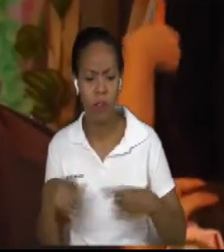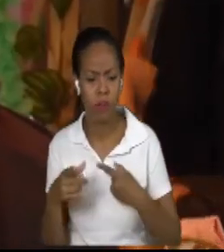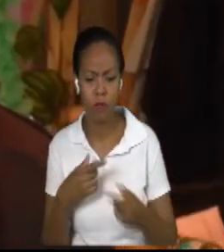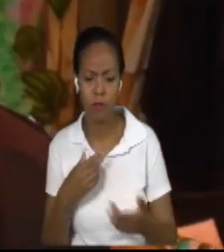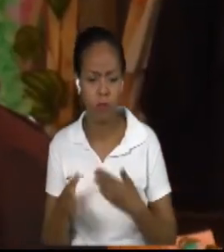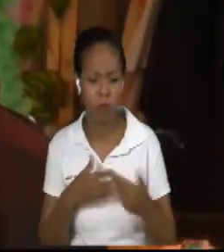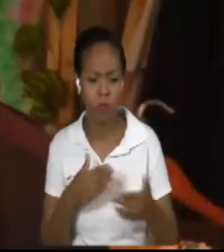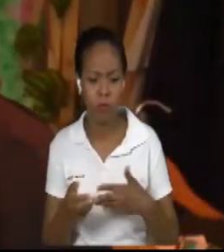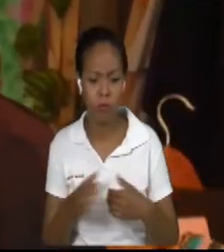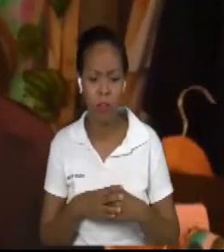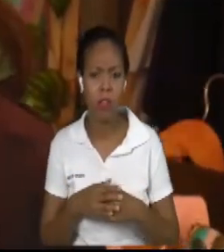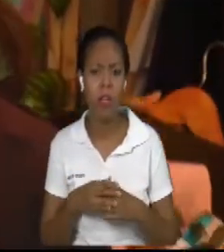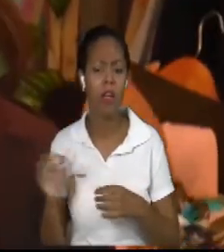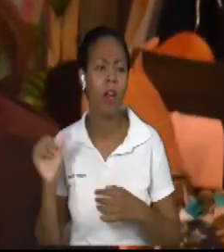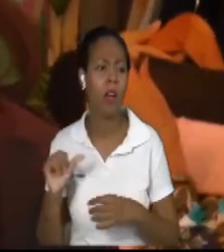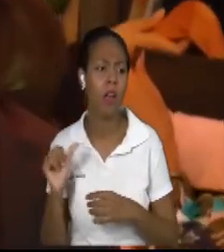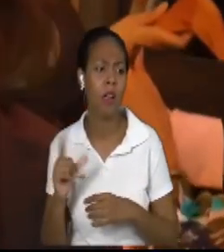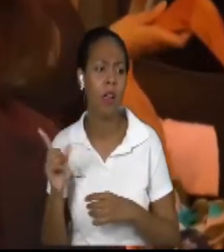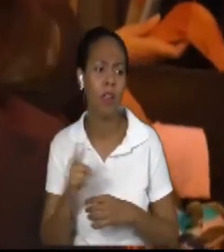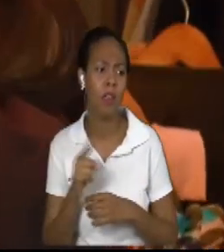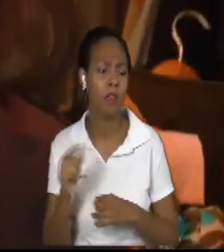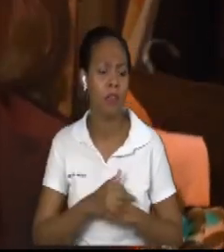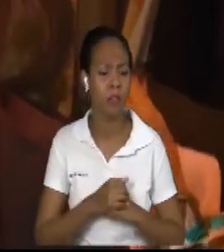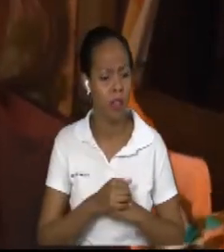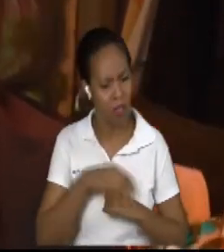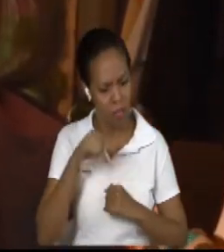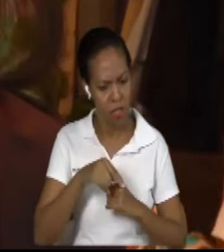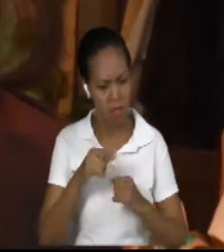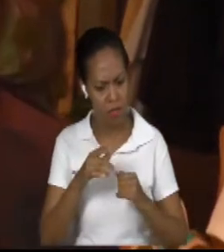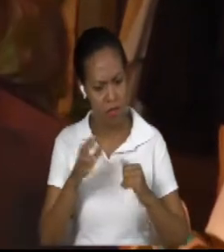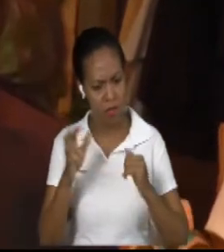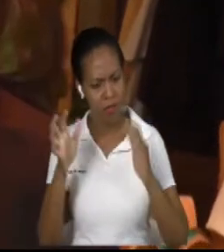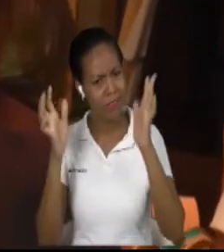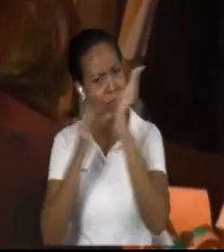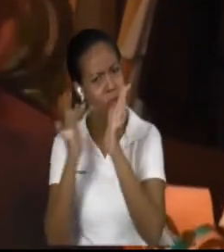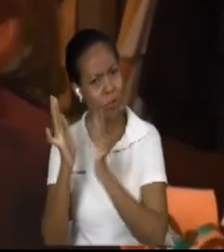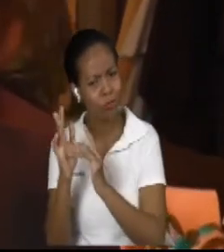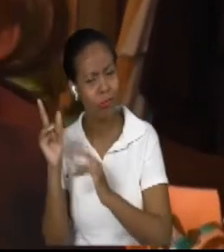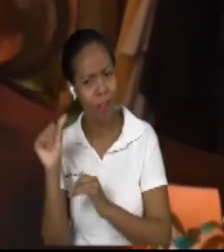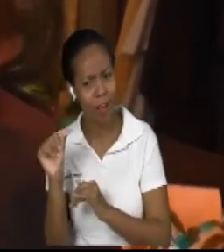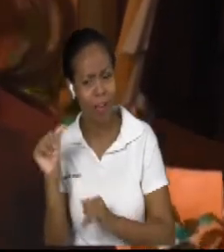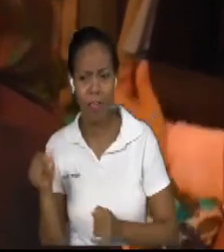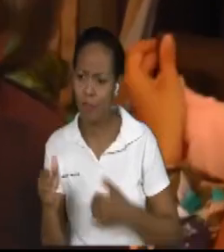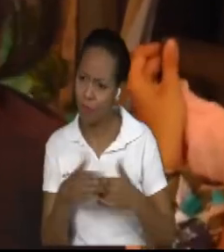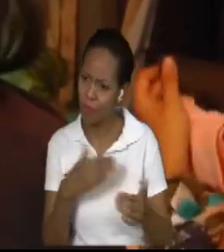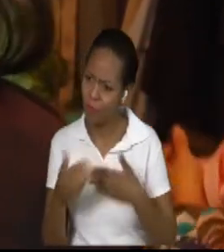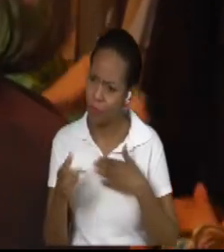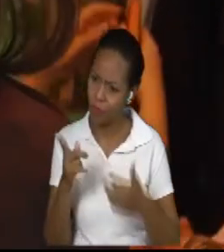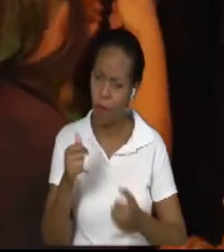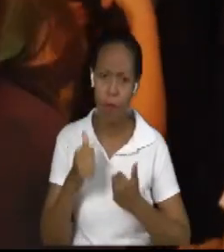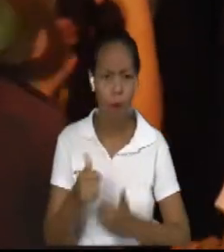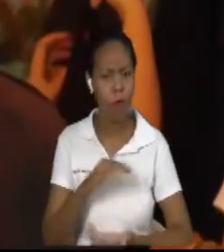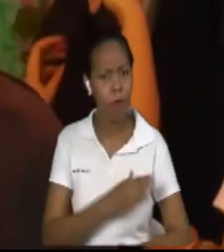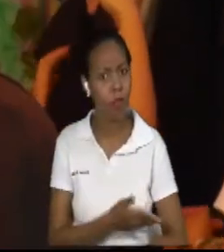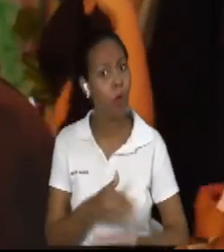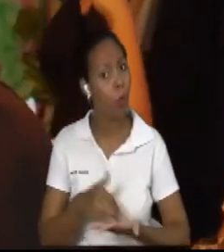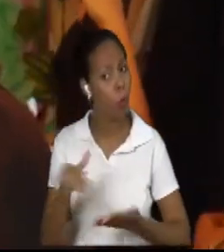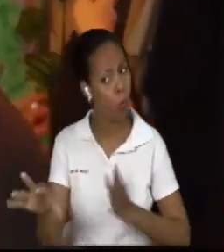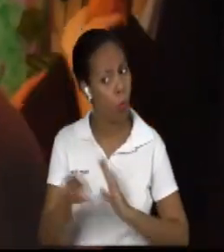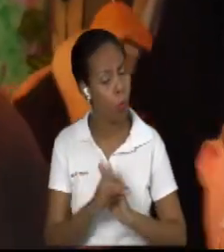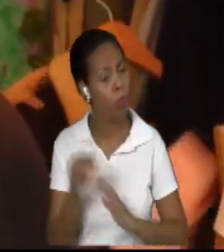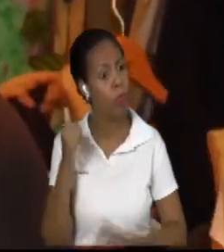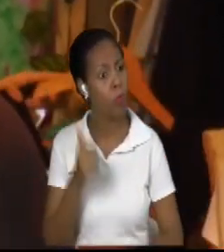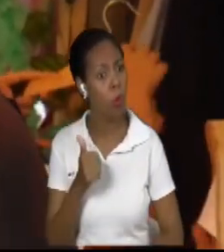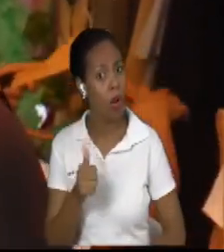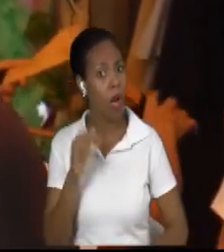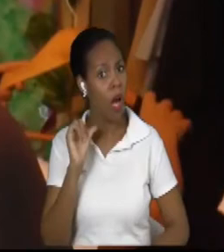su hijo Jesucristo. Estamos aquí como aquellas mujeres que, a pesar de cualquier dificultad, problemas, imitarla a